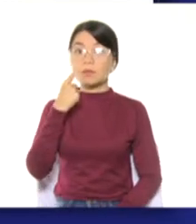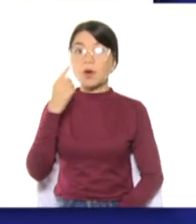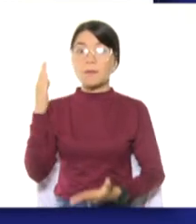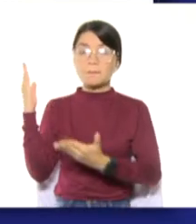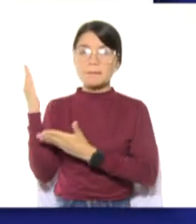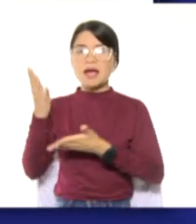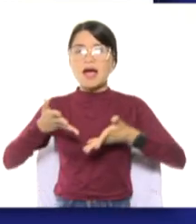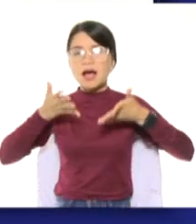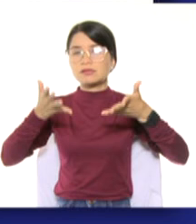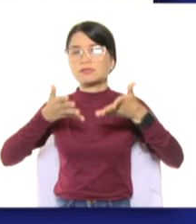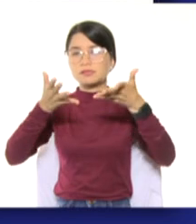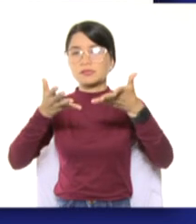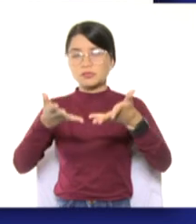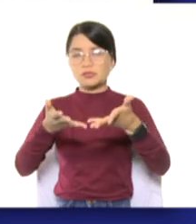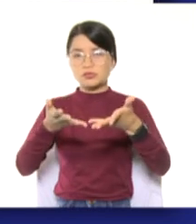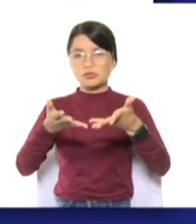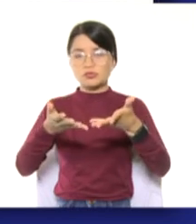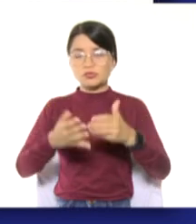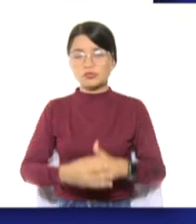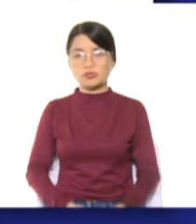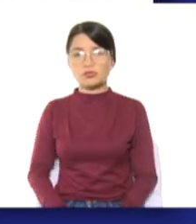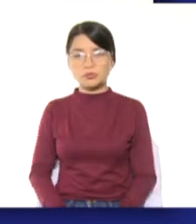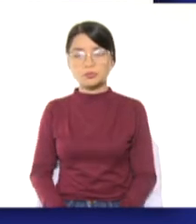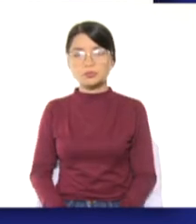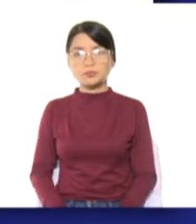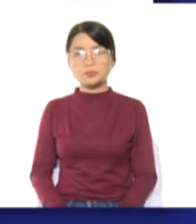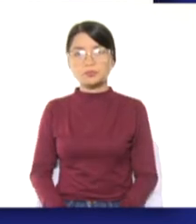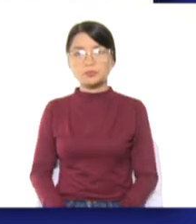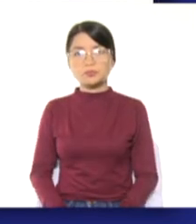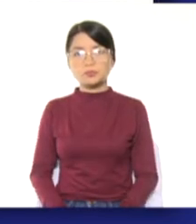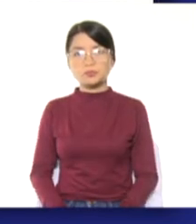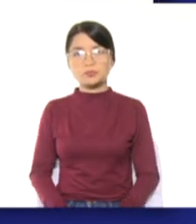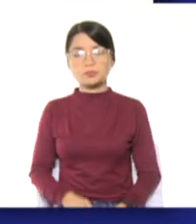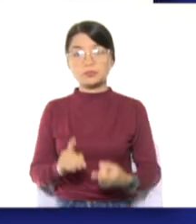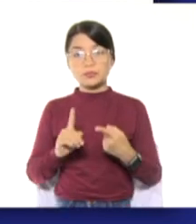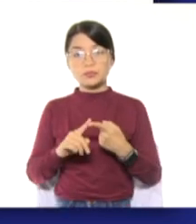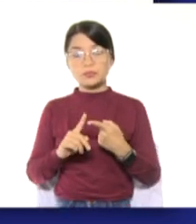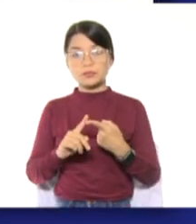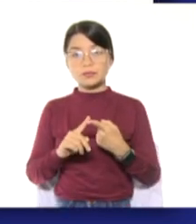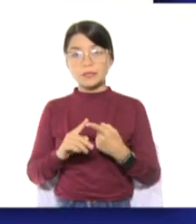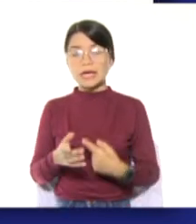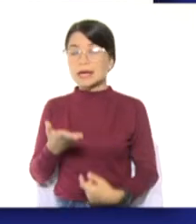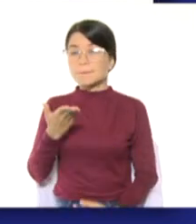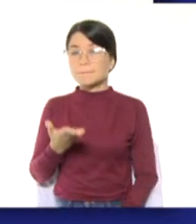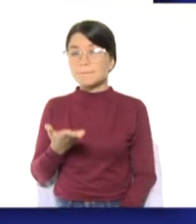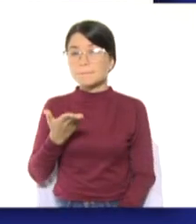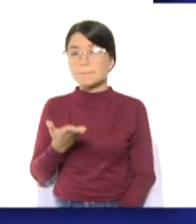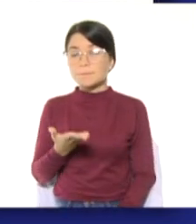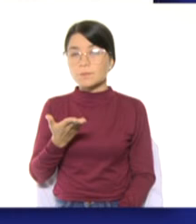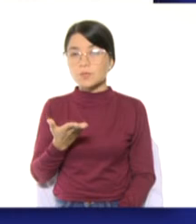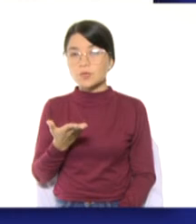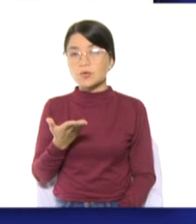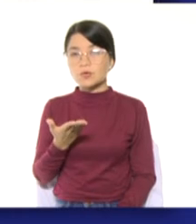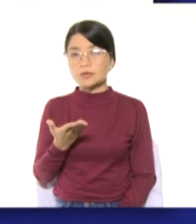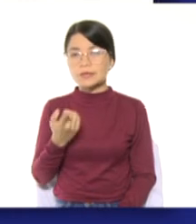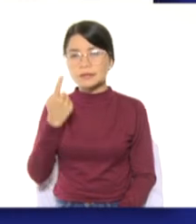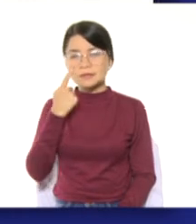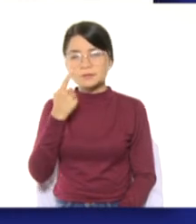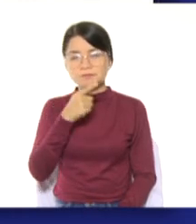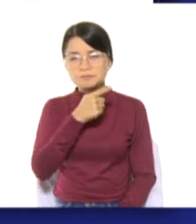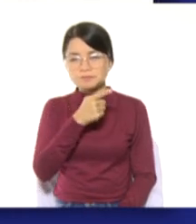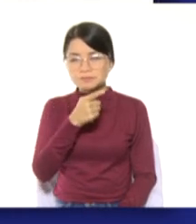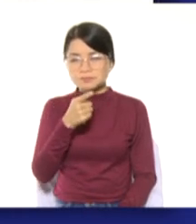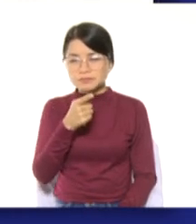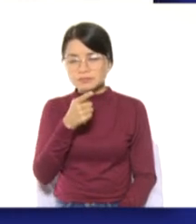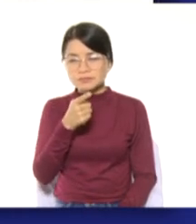para el área de formación de educación física. En primer momento tenemos preciso caracterizar de manera integral a